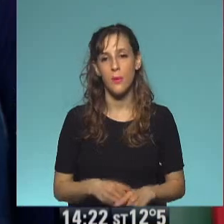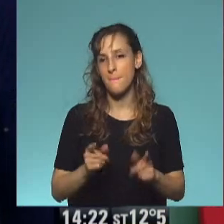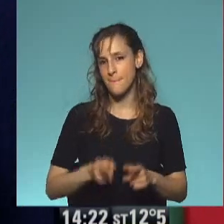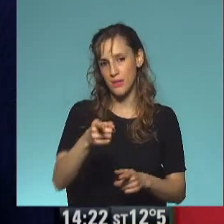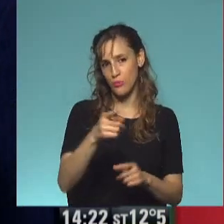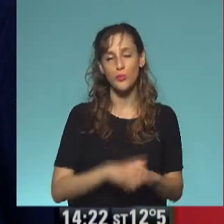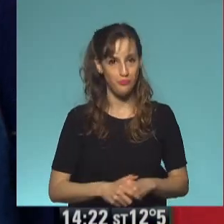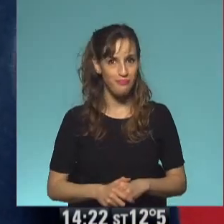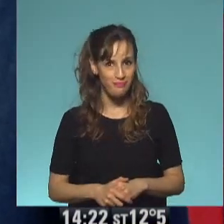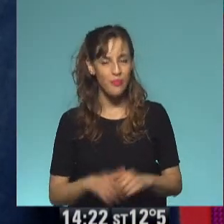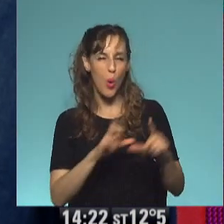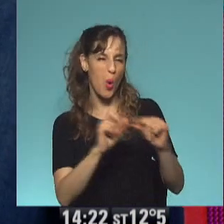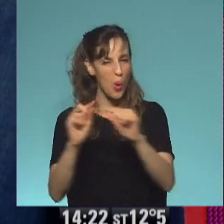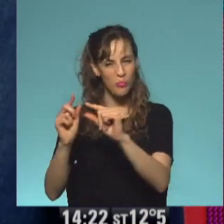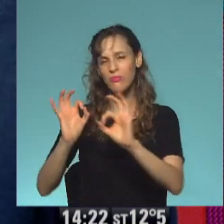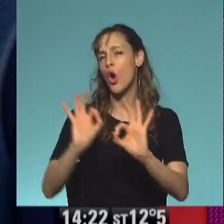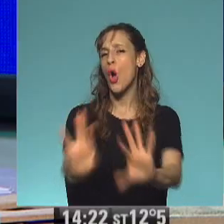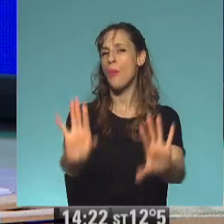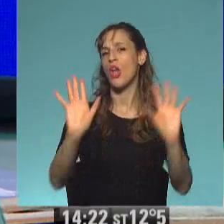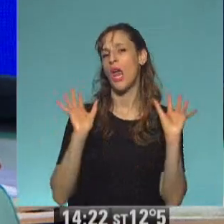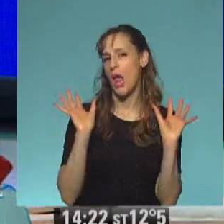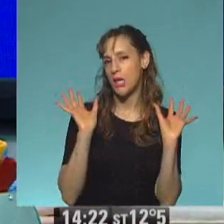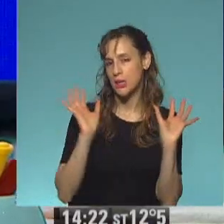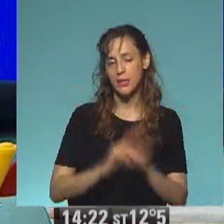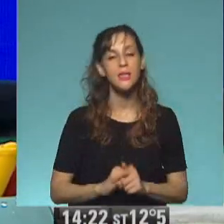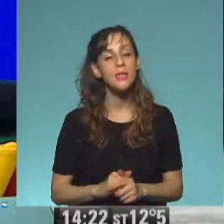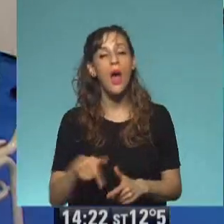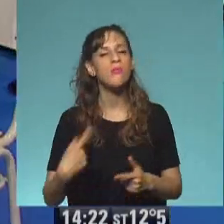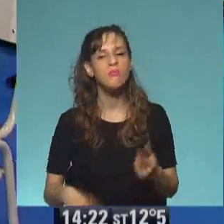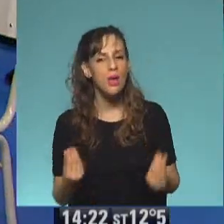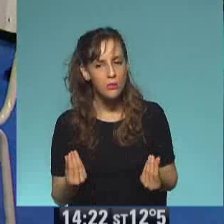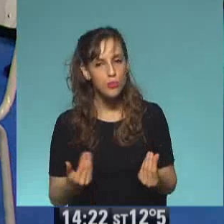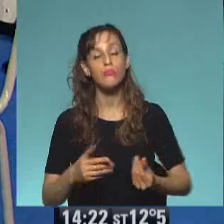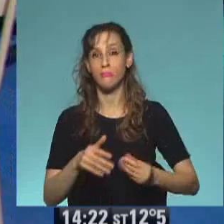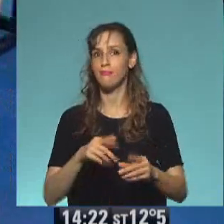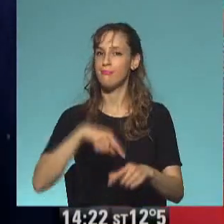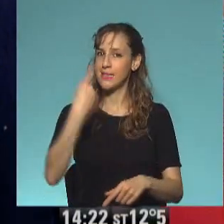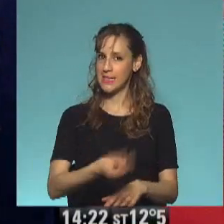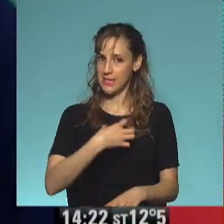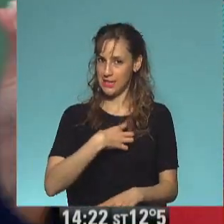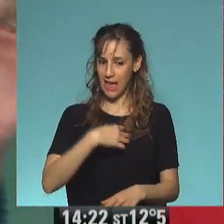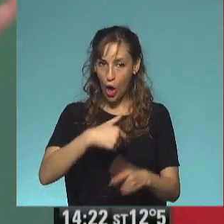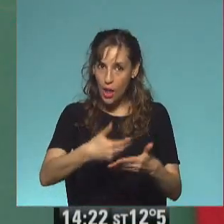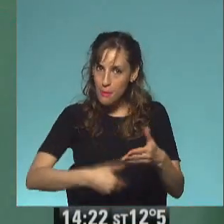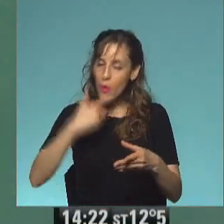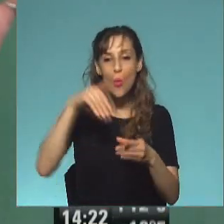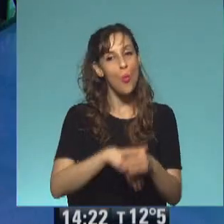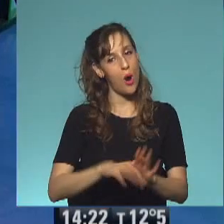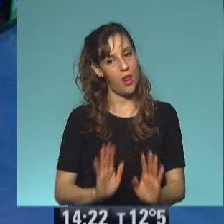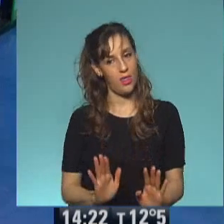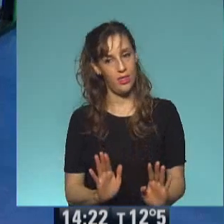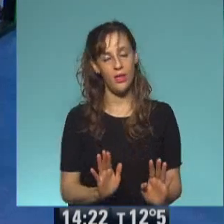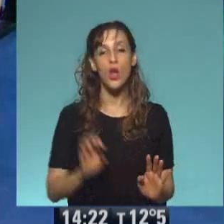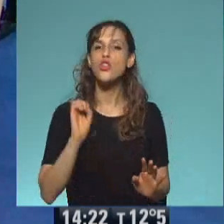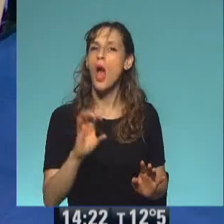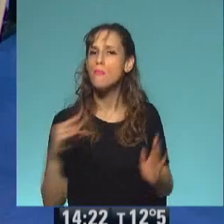12. Bueno, ¿sí? Entonces 4, 10, 9. Bueno, ¿y qué hacemos con esto? Lo guardamos hasta mañana. ¡Oh! ¿Hasta mañana hay que esperar? ¿Le pongo